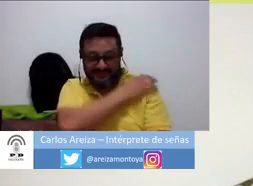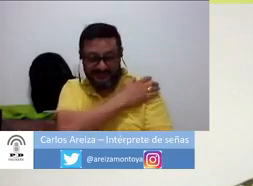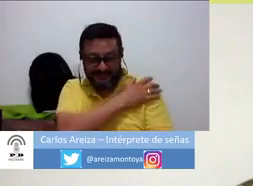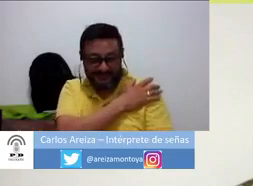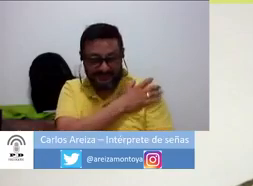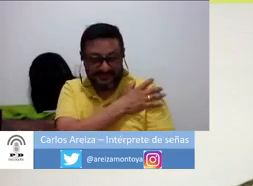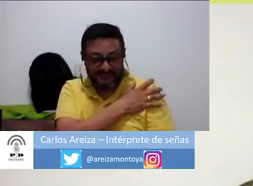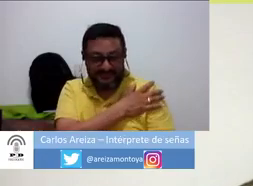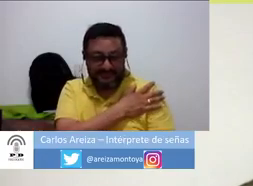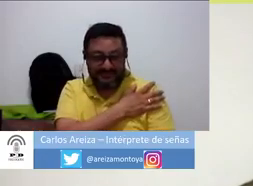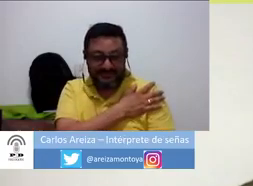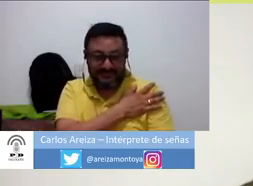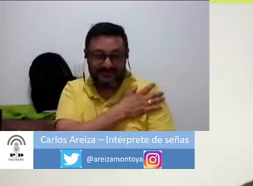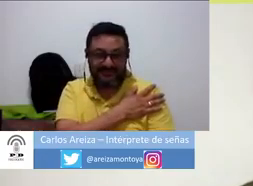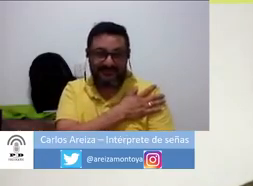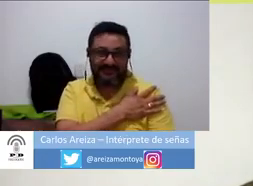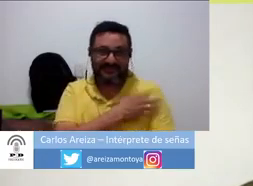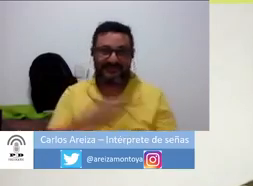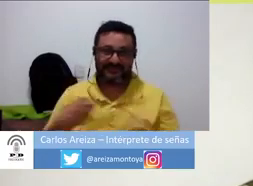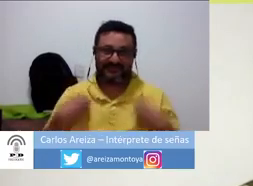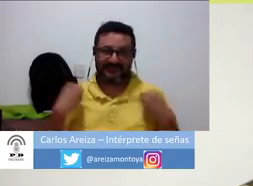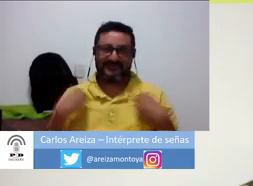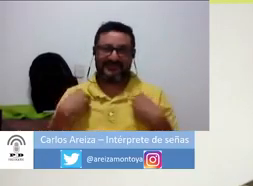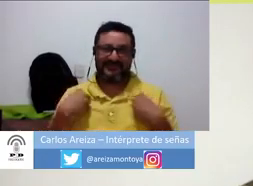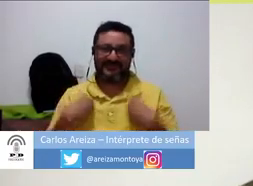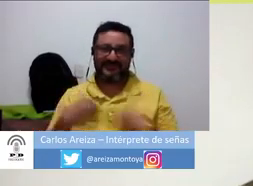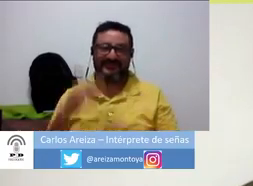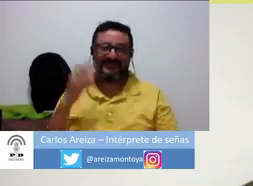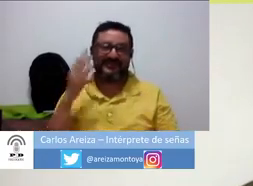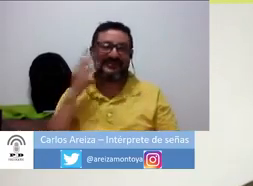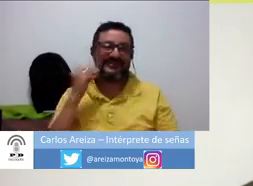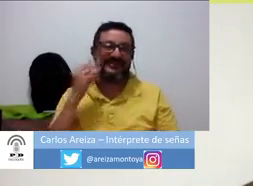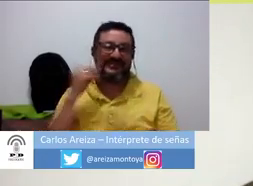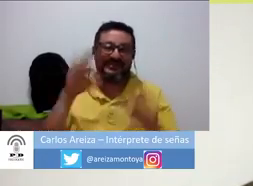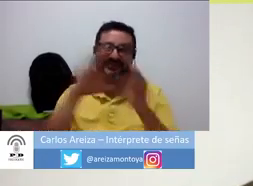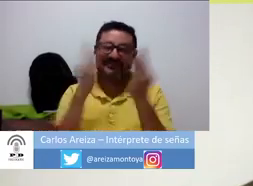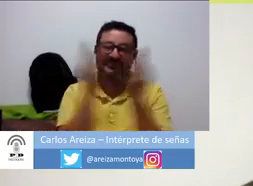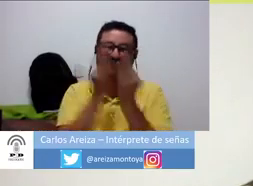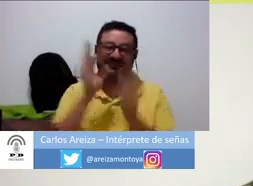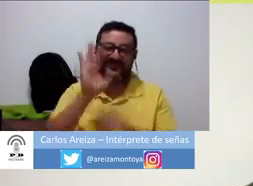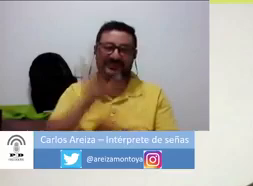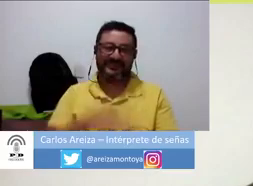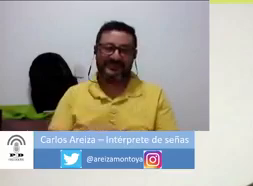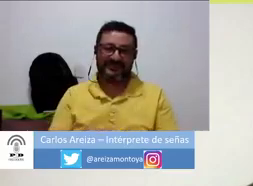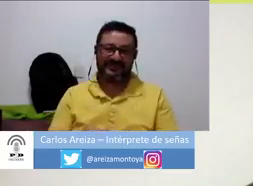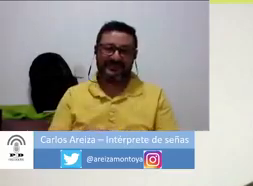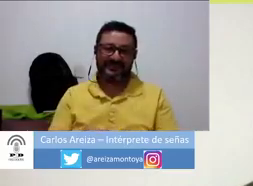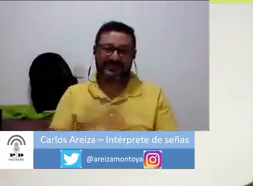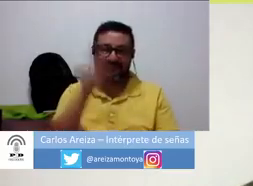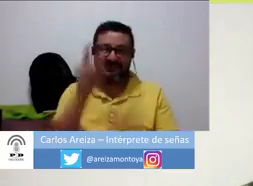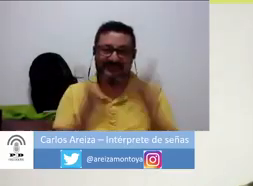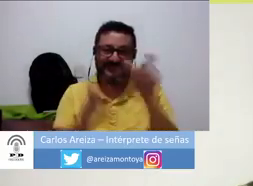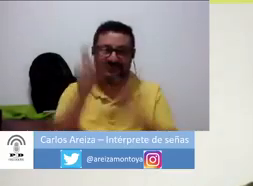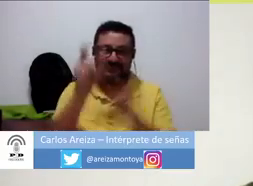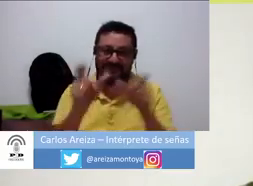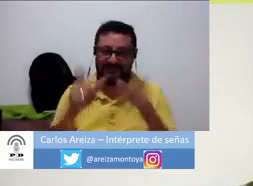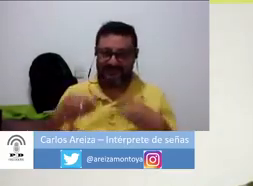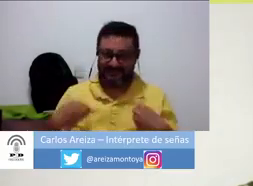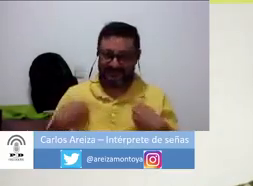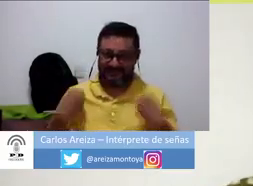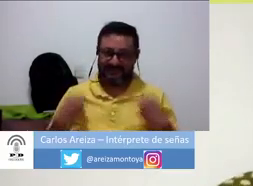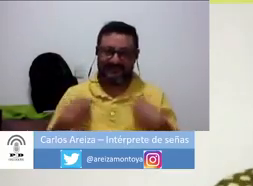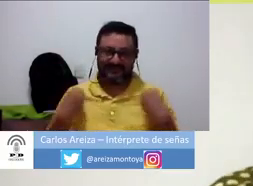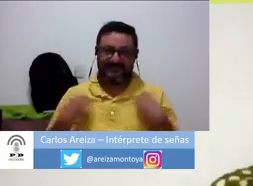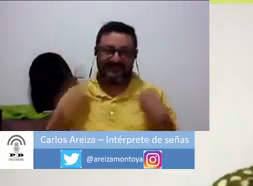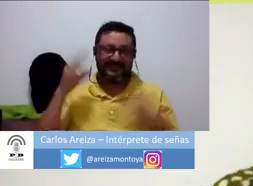Pero el poder vivir la experiencia con mi familia, que no solo son personas que han estado en mi vida, sino que han vivido